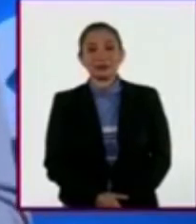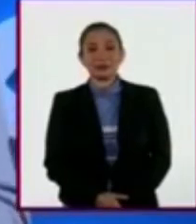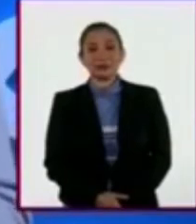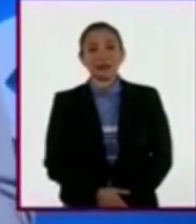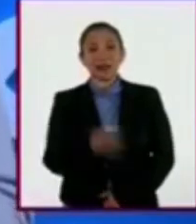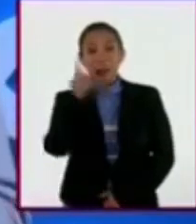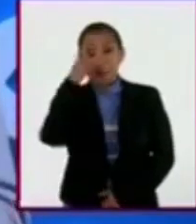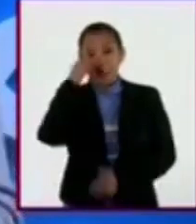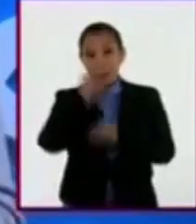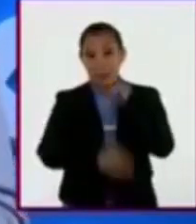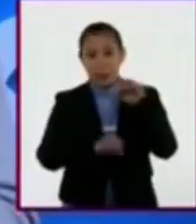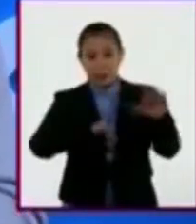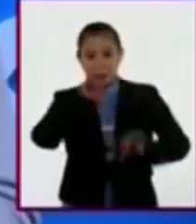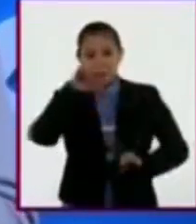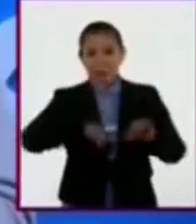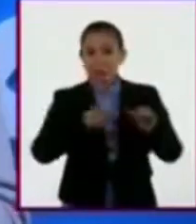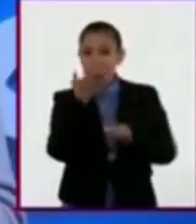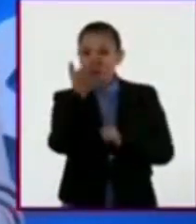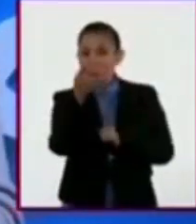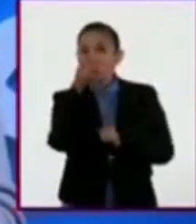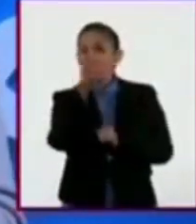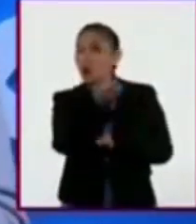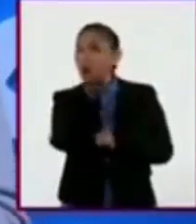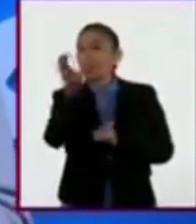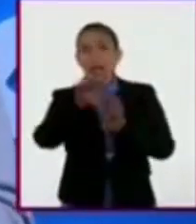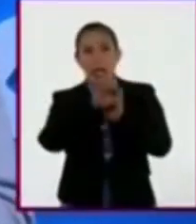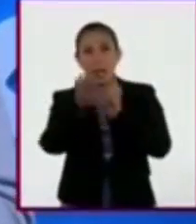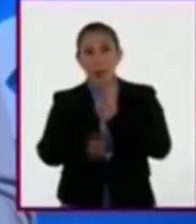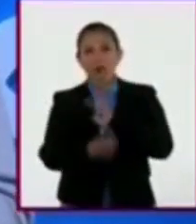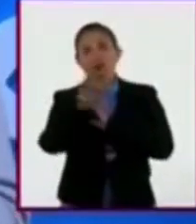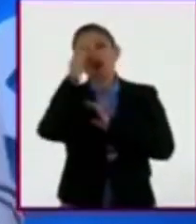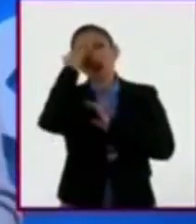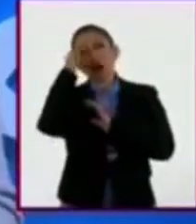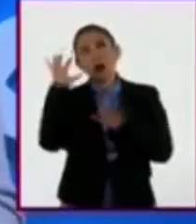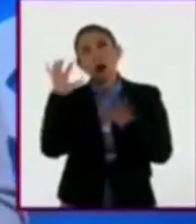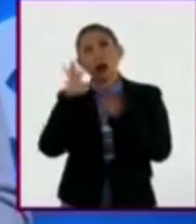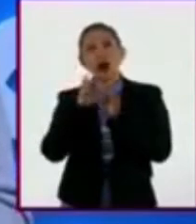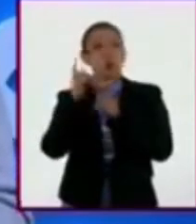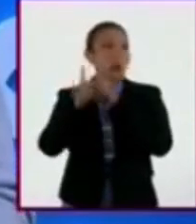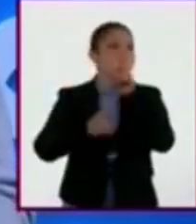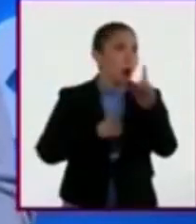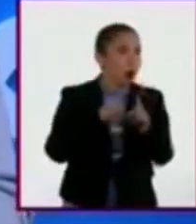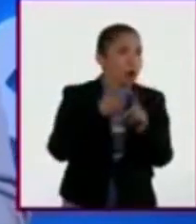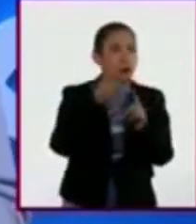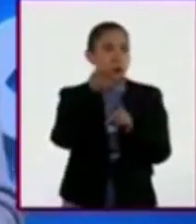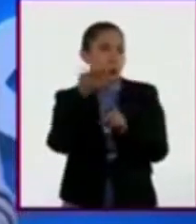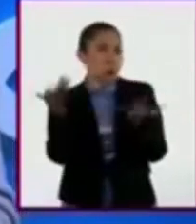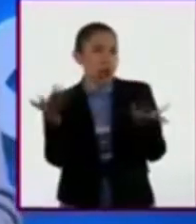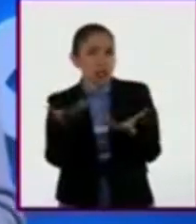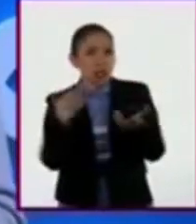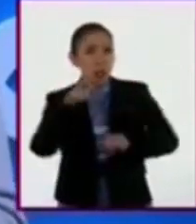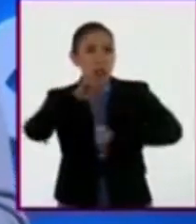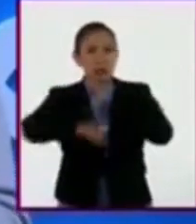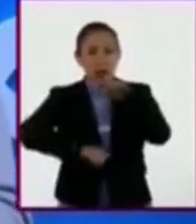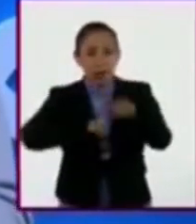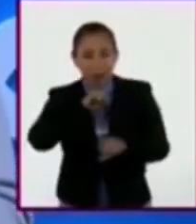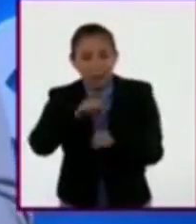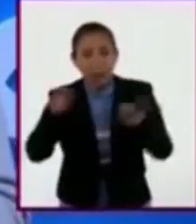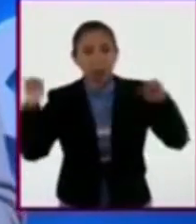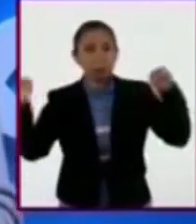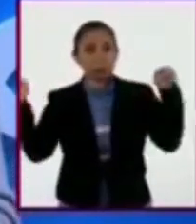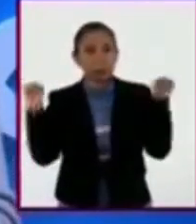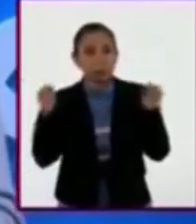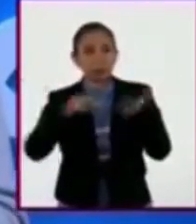Para finalizar la actividad, les pido que tomen cualquier ejemplo que les venga a la mente, como algún deporte que practiquen, andar en bicicleta,